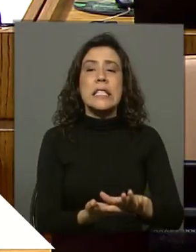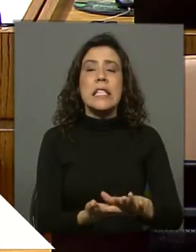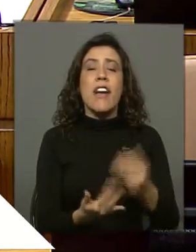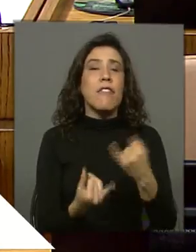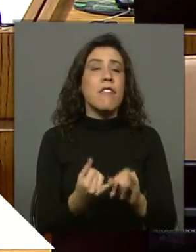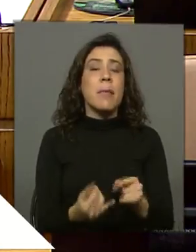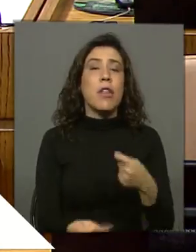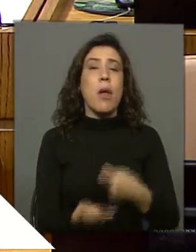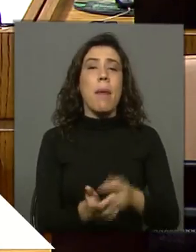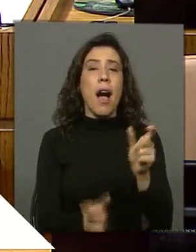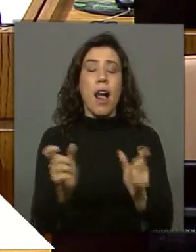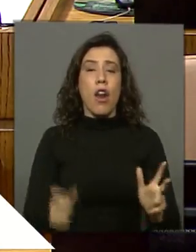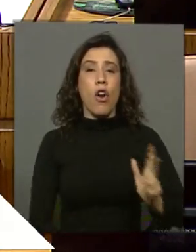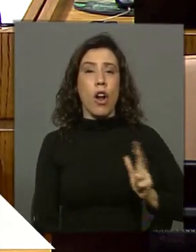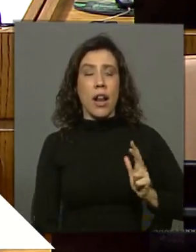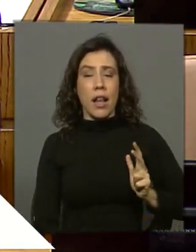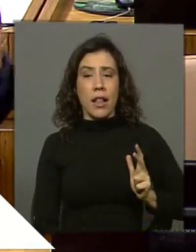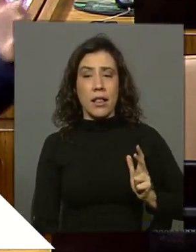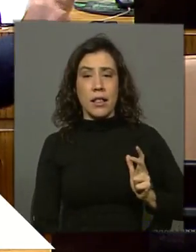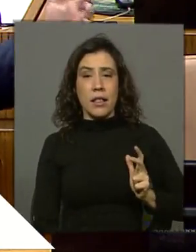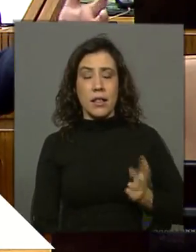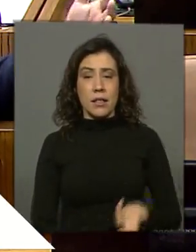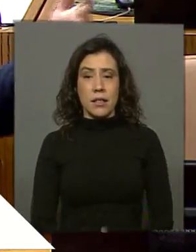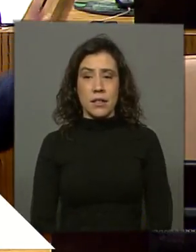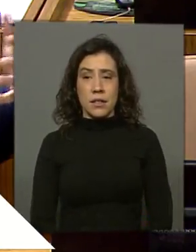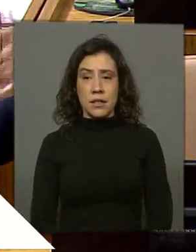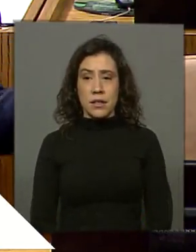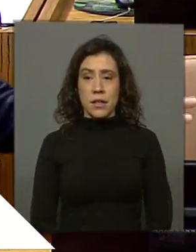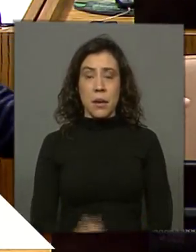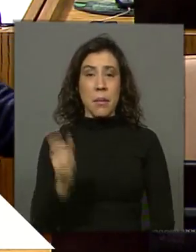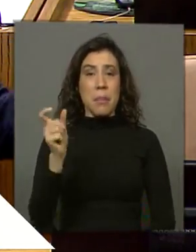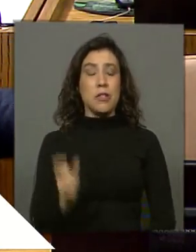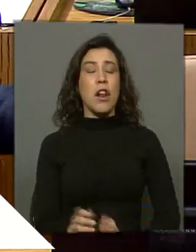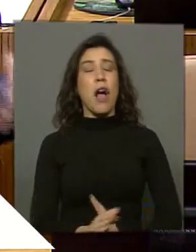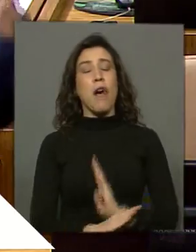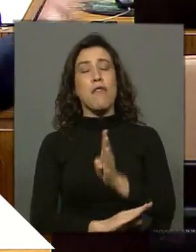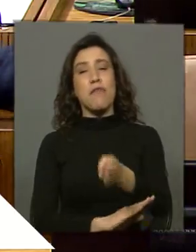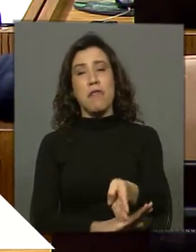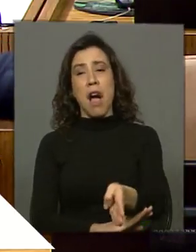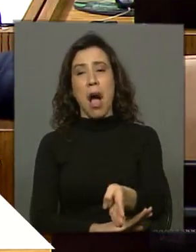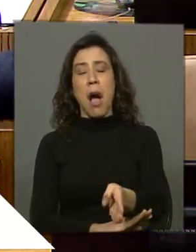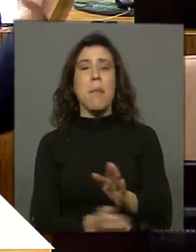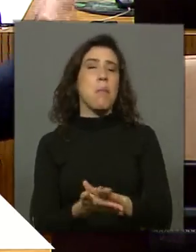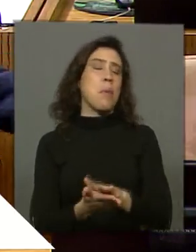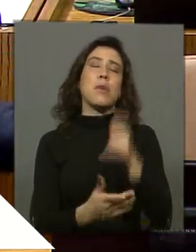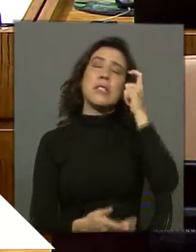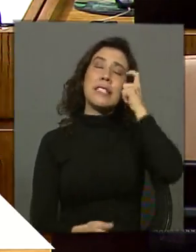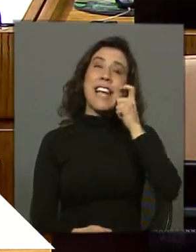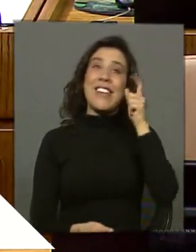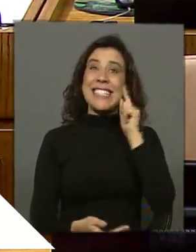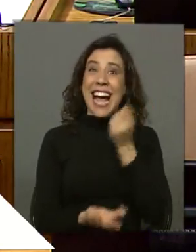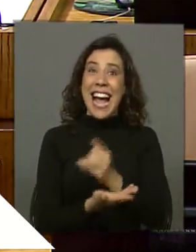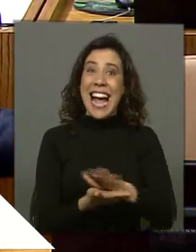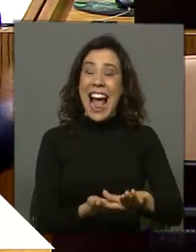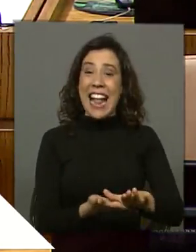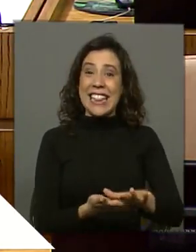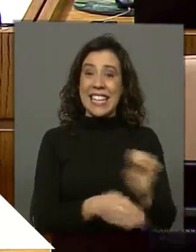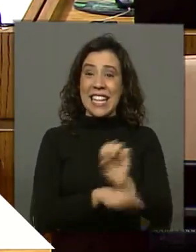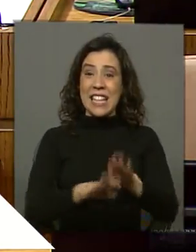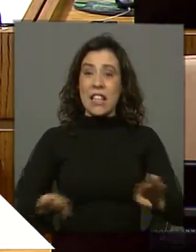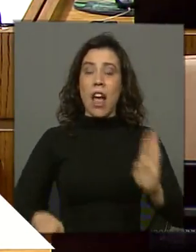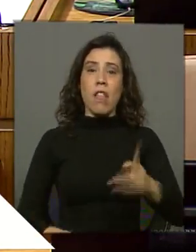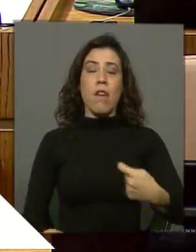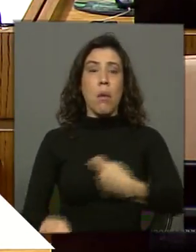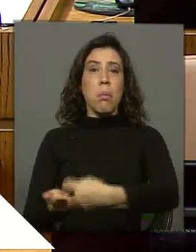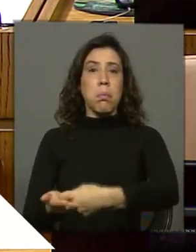finalmente lo paga el consumidor finalmente aquellas personas que van hoy día en San Bernardo donde es gratuito el estacionamiento van a tener que